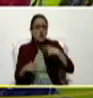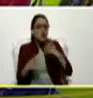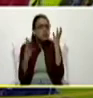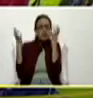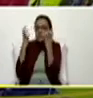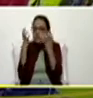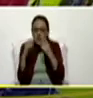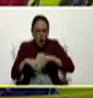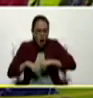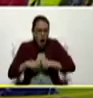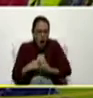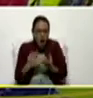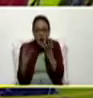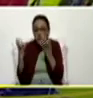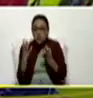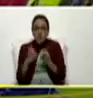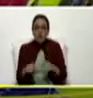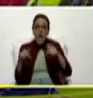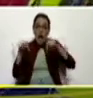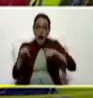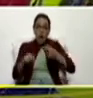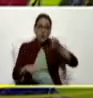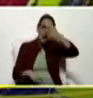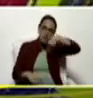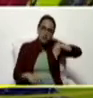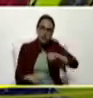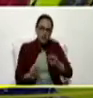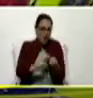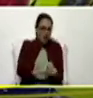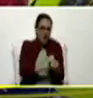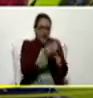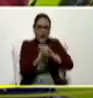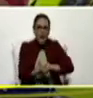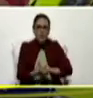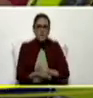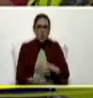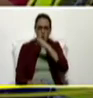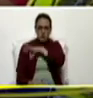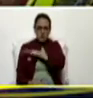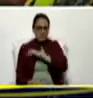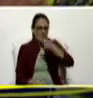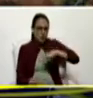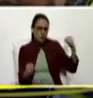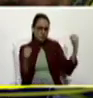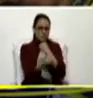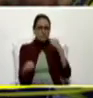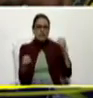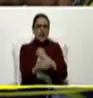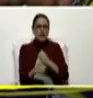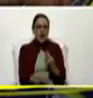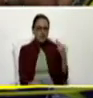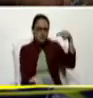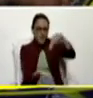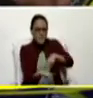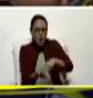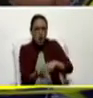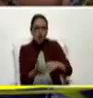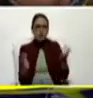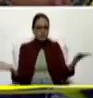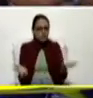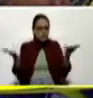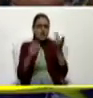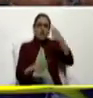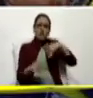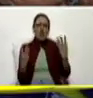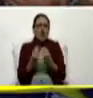tristeza hoy nuestro poder popular que está aquí presente y es testigo es reflejo de la alegría que